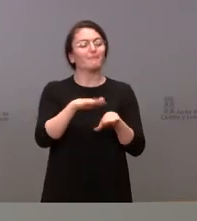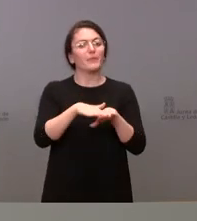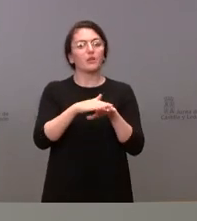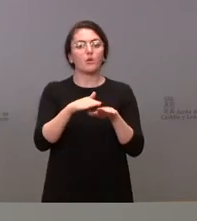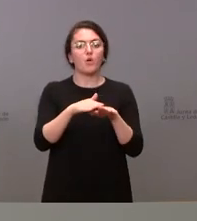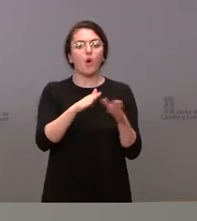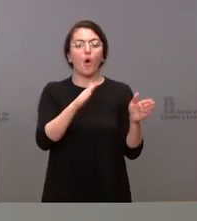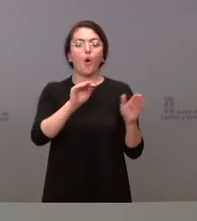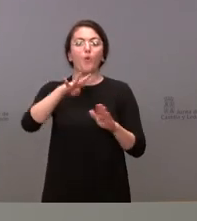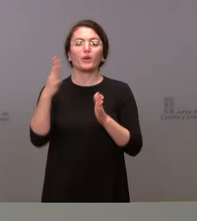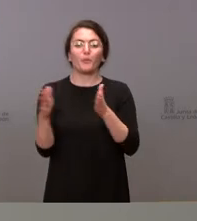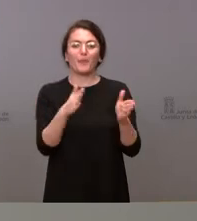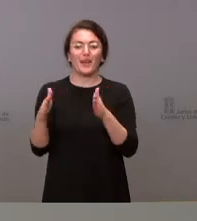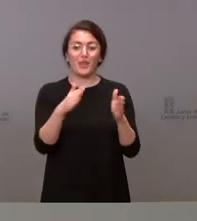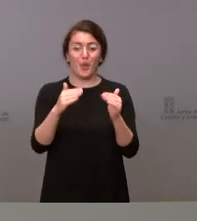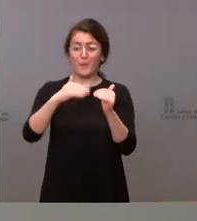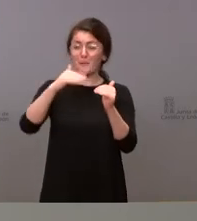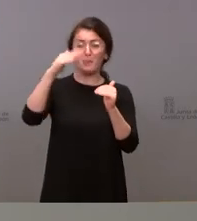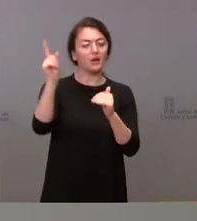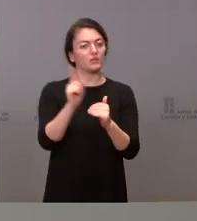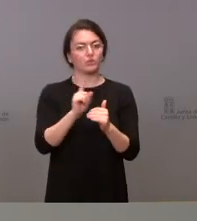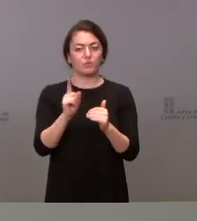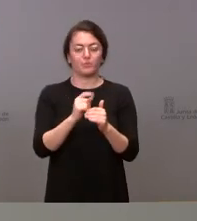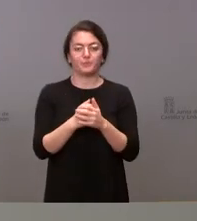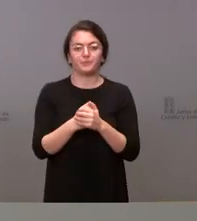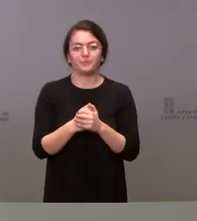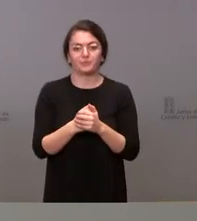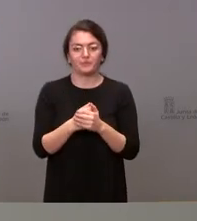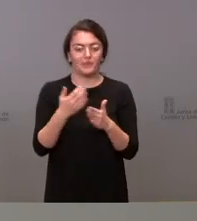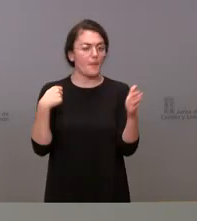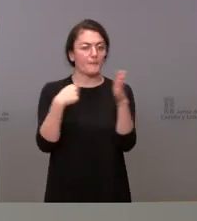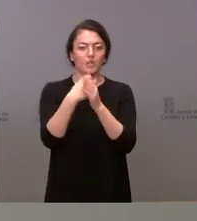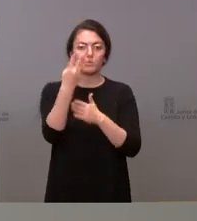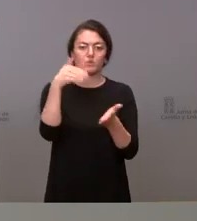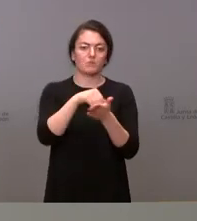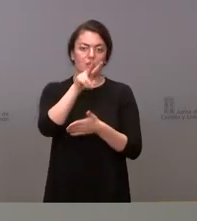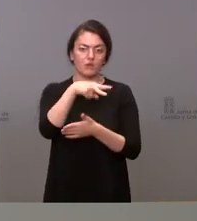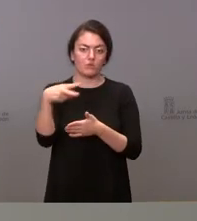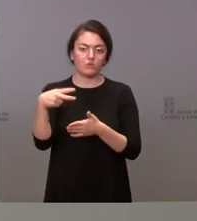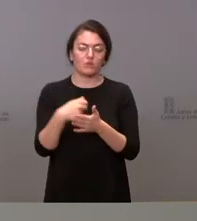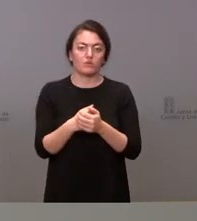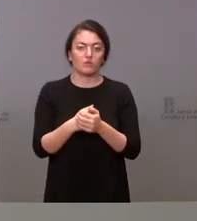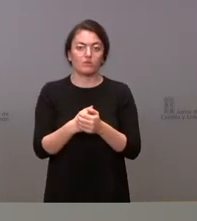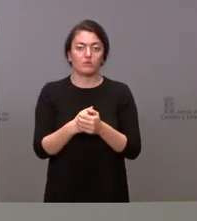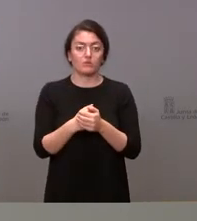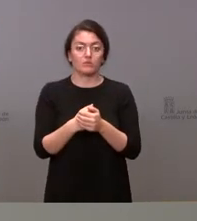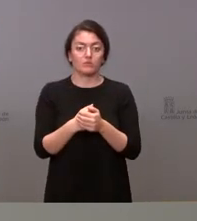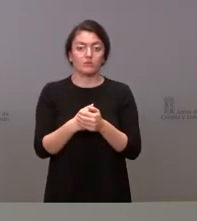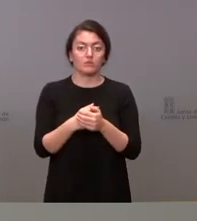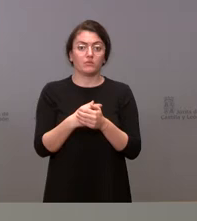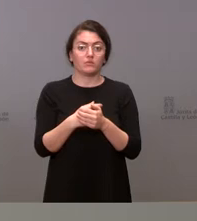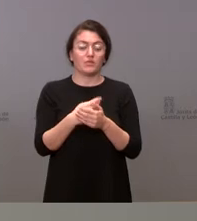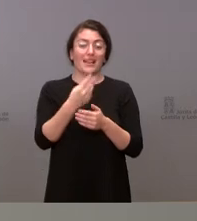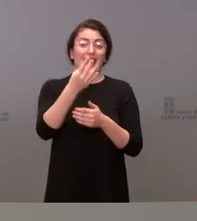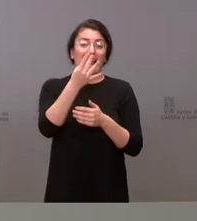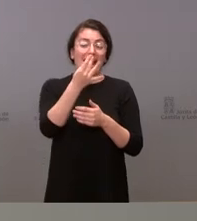de 3.000 euros. No se va incrementando ya progresivamente la cantidad. Ese sería, diríamos, el tope, que se iría imponiendo cada 15